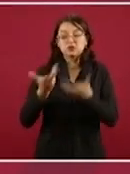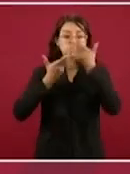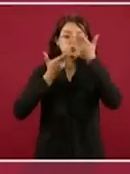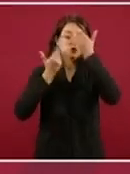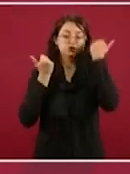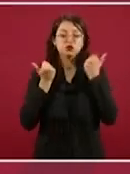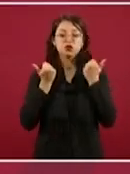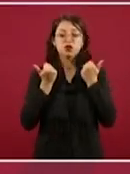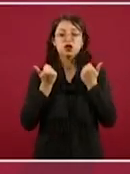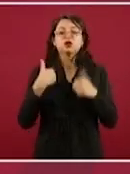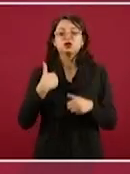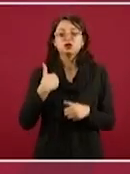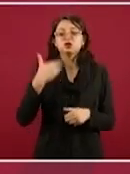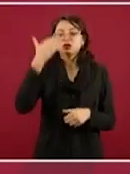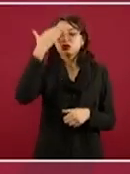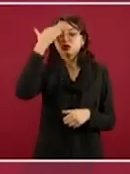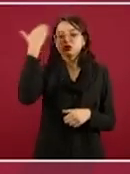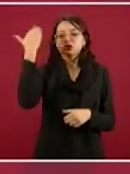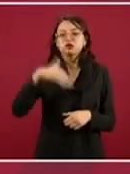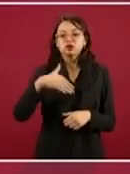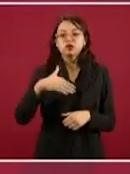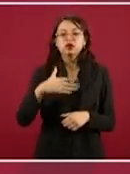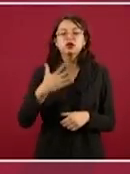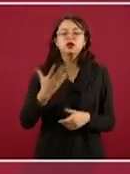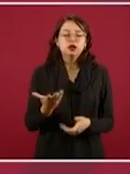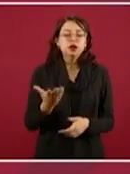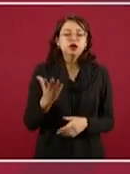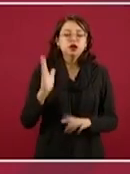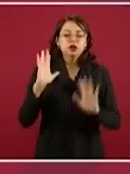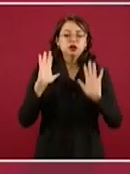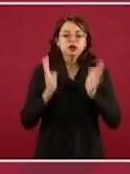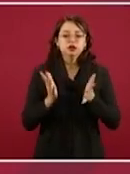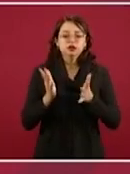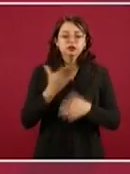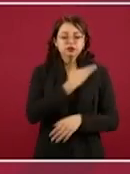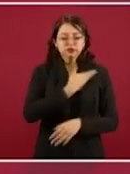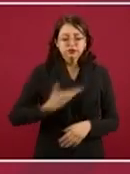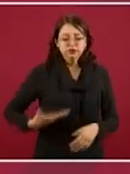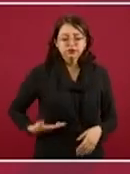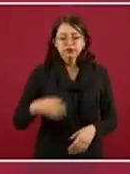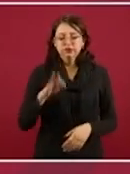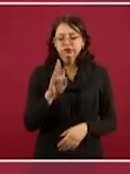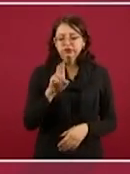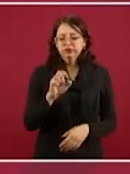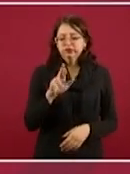le retiró y fue una solicitud que hicimos nosotros, el fuero al presidente,